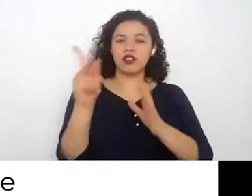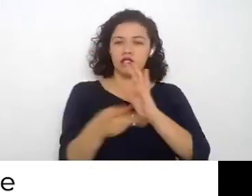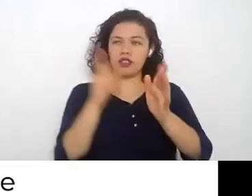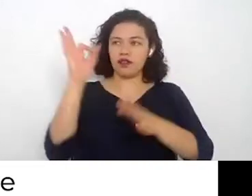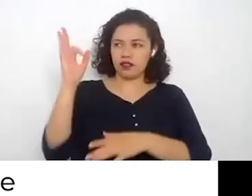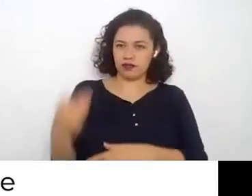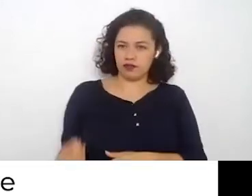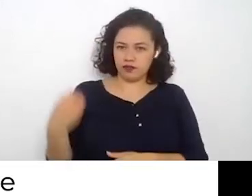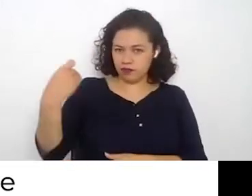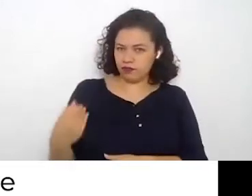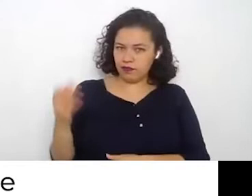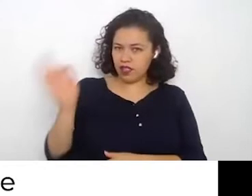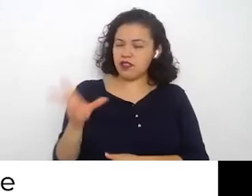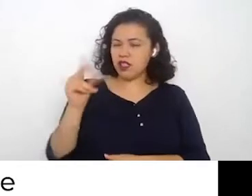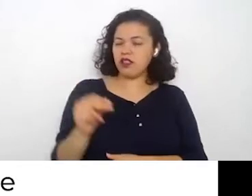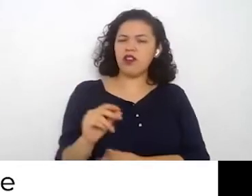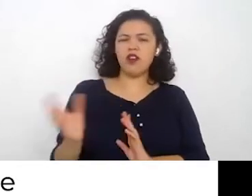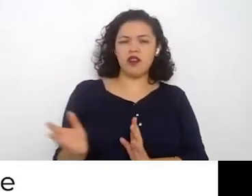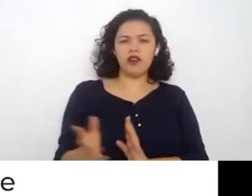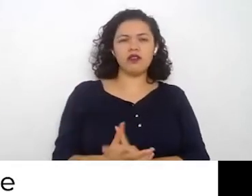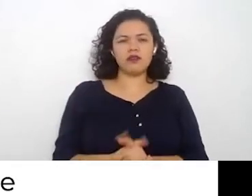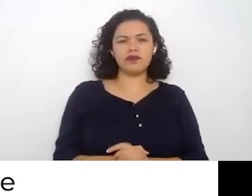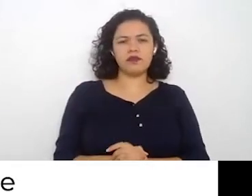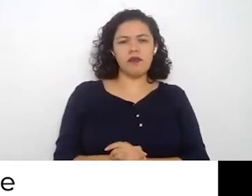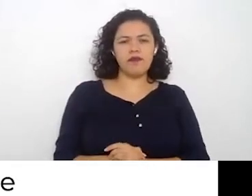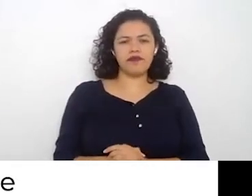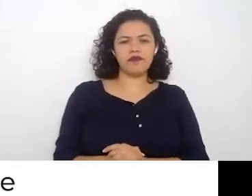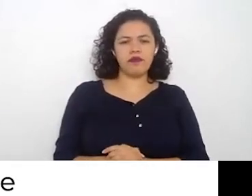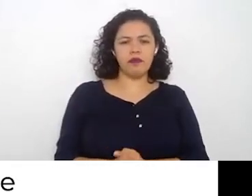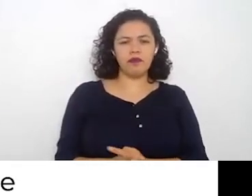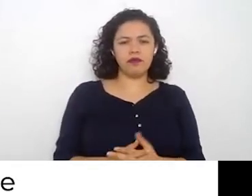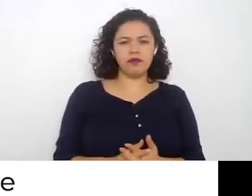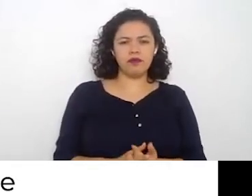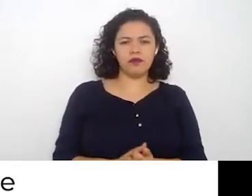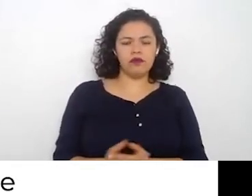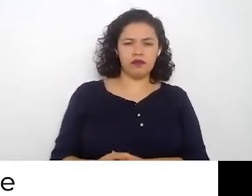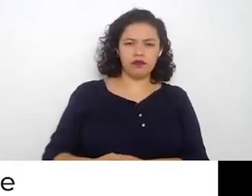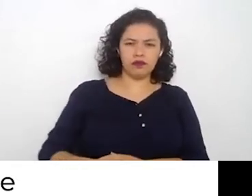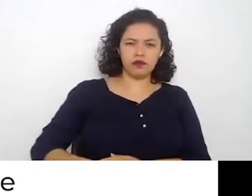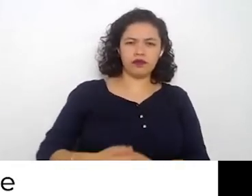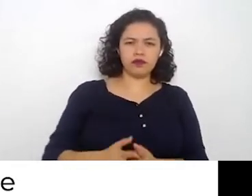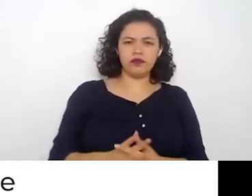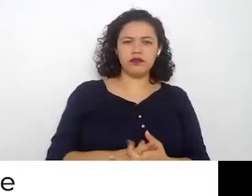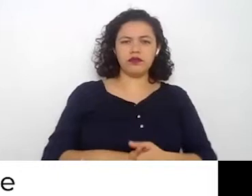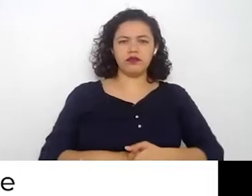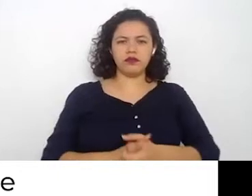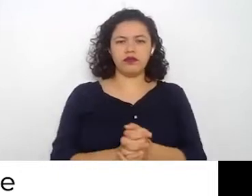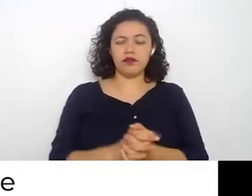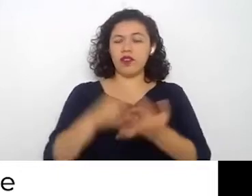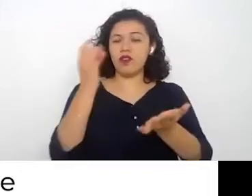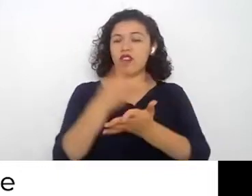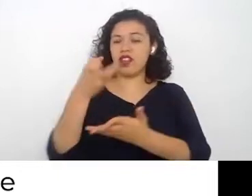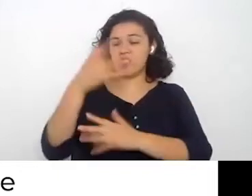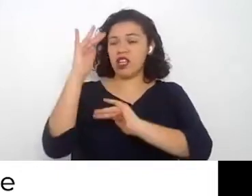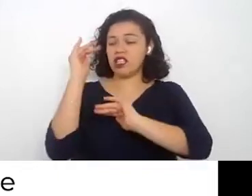último caso, todos los demás nos identifican el cómo sí podemos volver a solicitar ese estatus